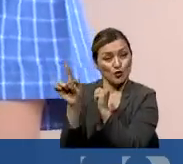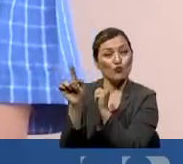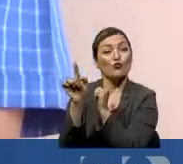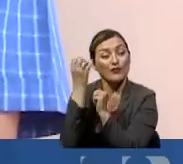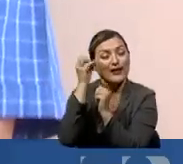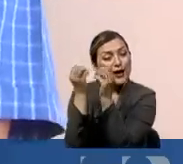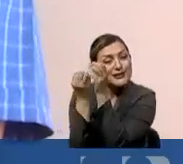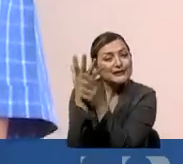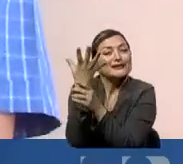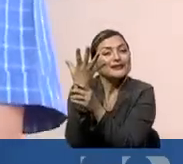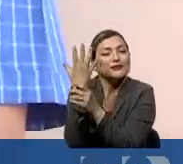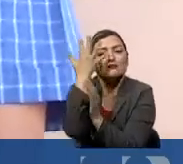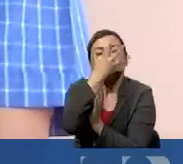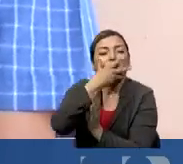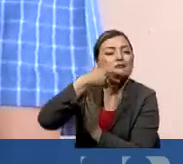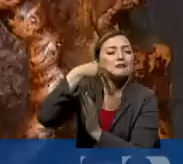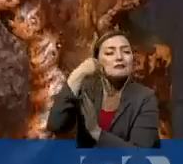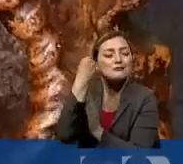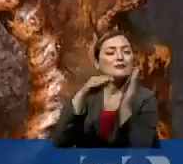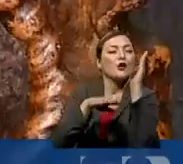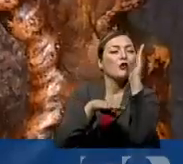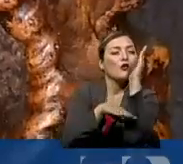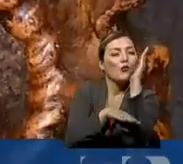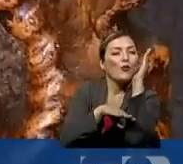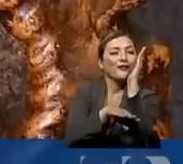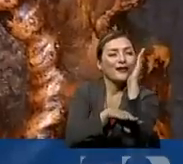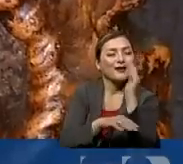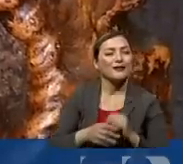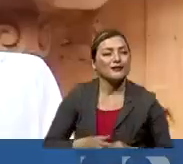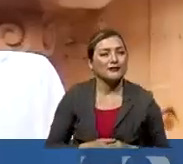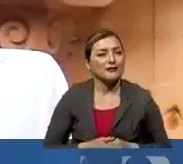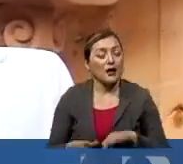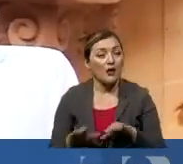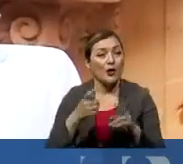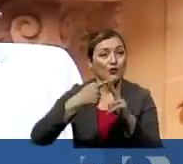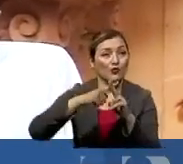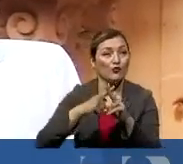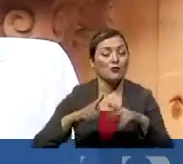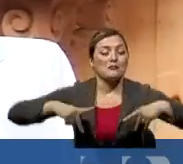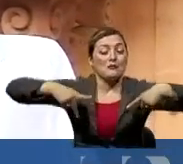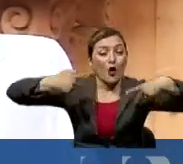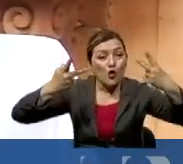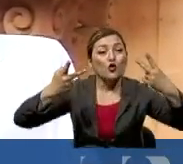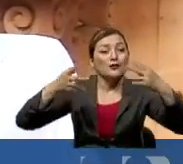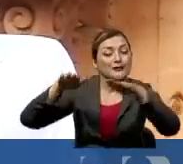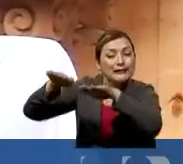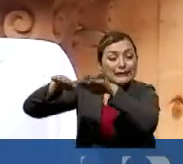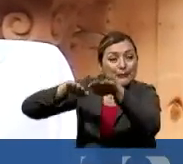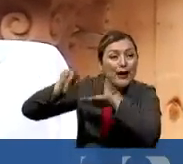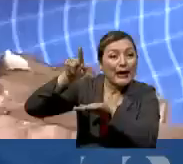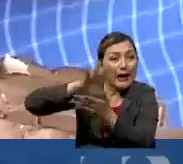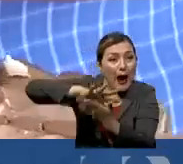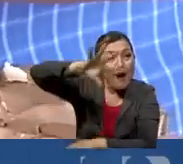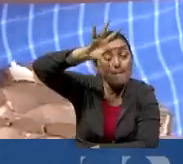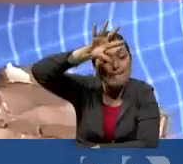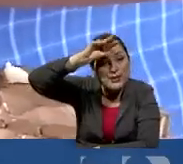creando maravillas barrocas en madera. Pero esta actividad es reciente. Marco vivía en San Antonio de Ibarra. Allí aprendió